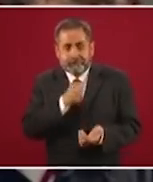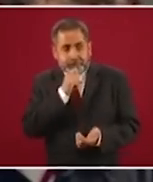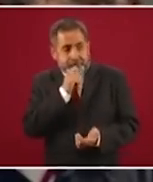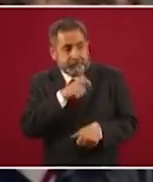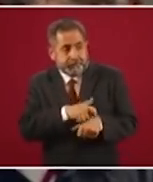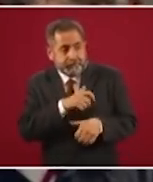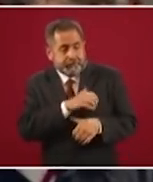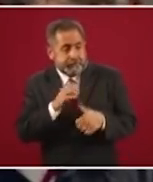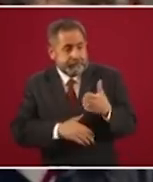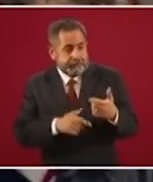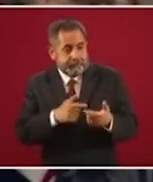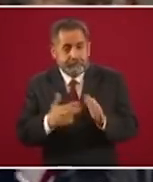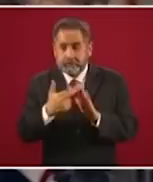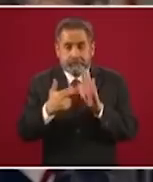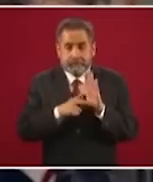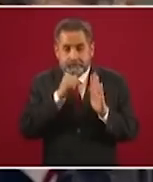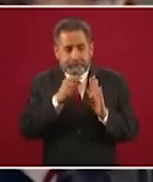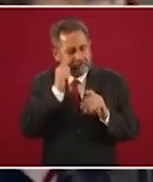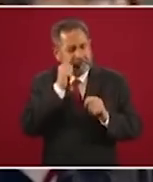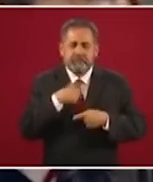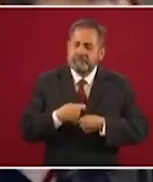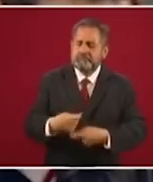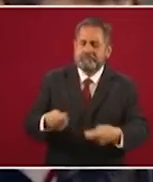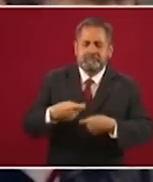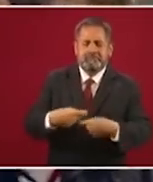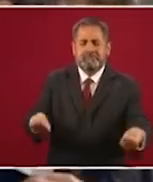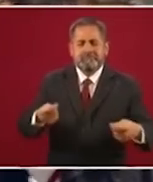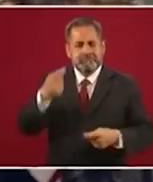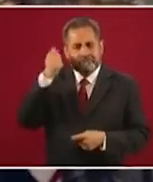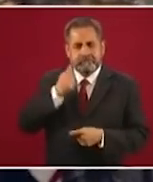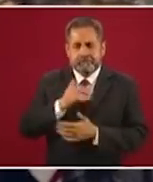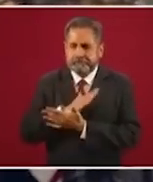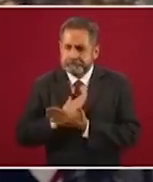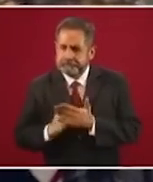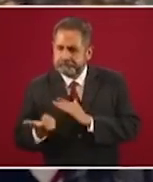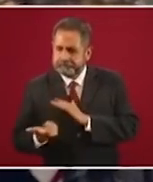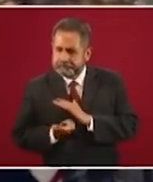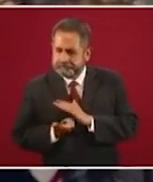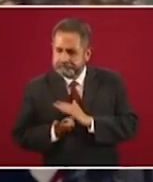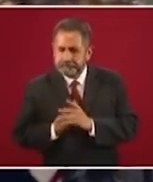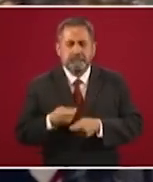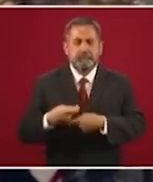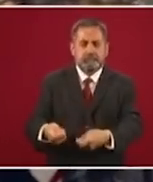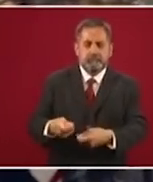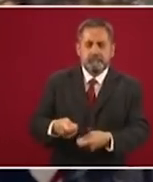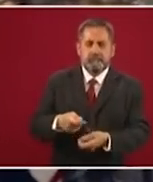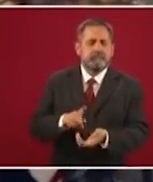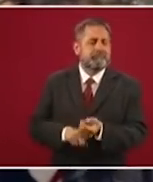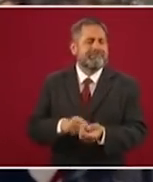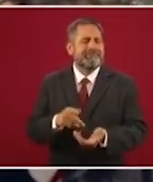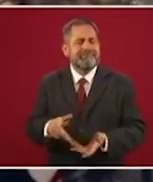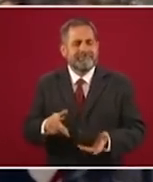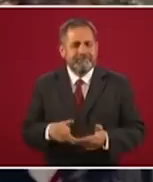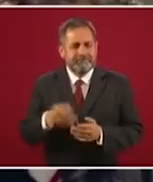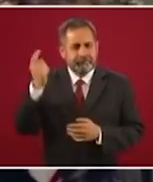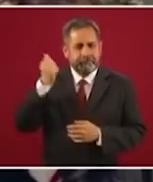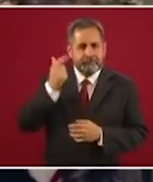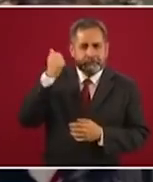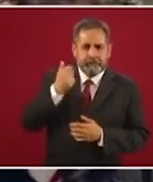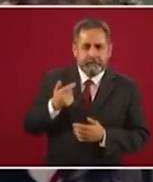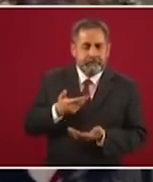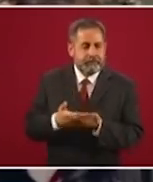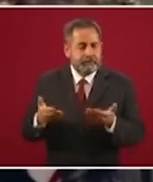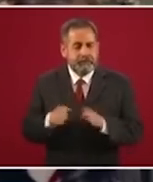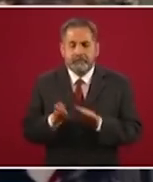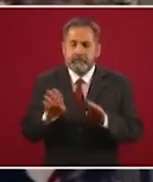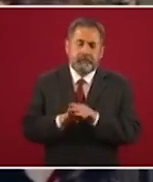en una edad no reglamentaria, donde se le daba el moche a los líderes del sindicato y se les daba una pensión, y que hoy